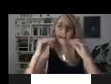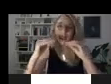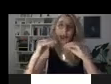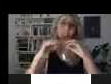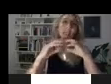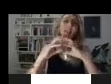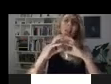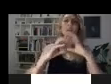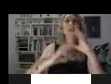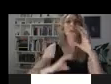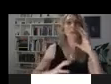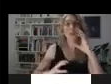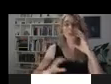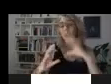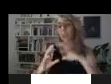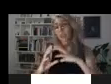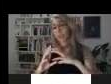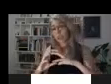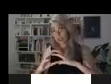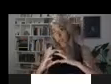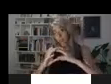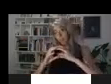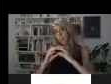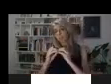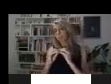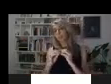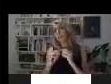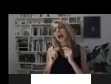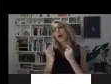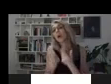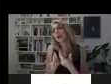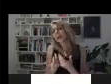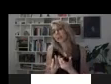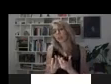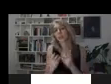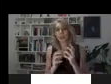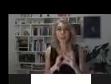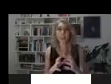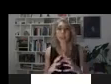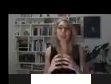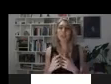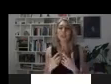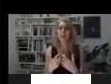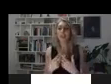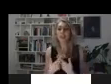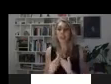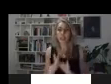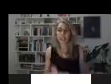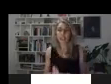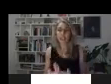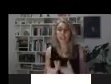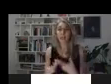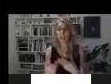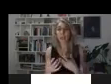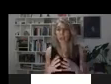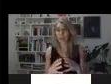aquellos artistas más emergentes o que la obra, si lo permita, no necesariamente